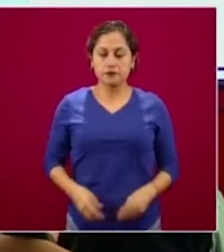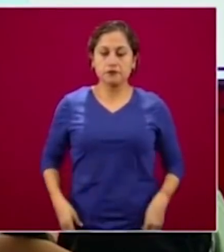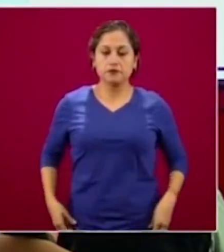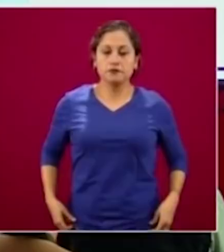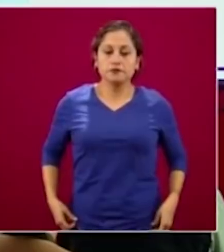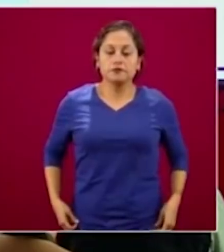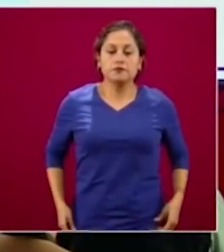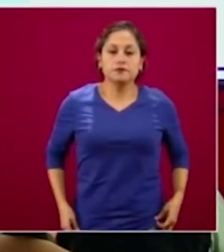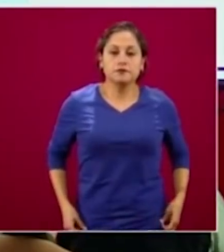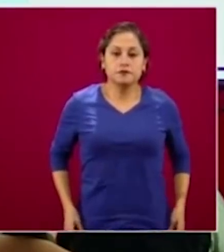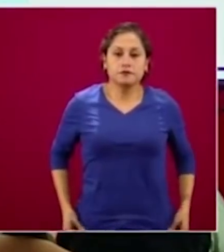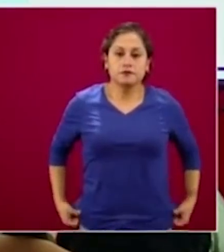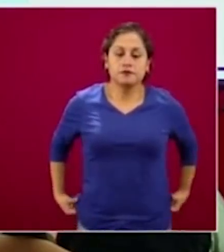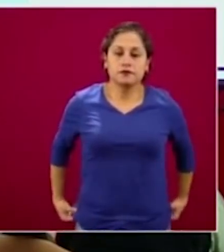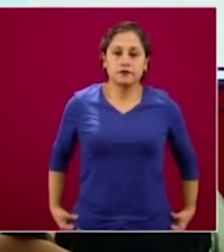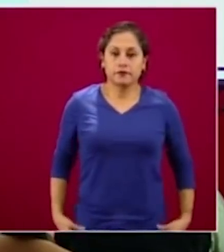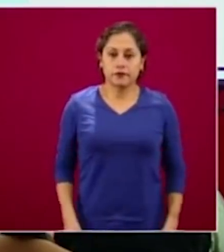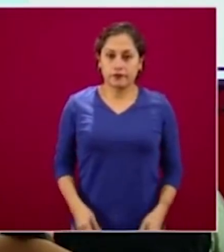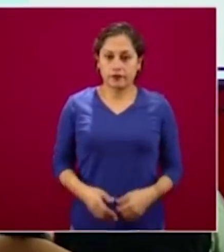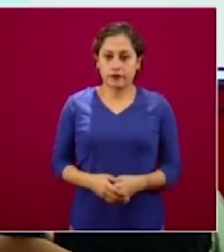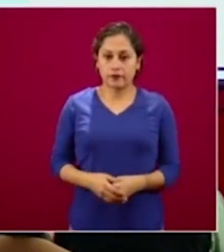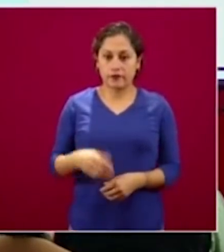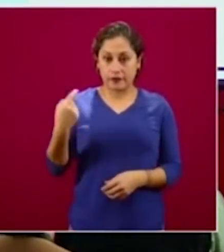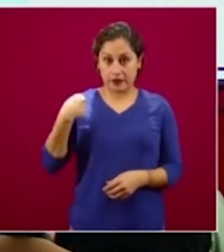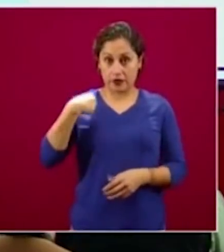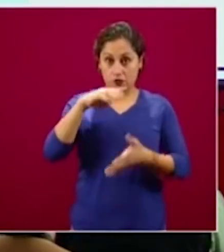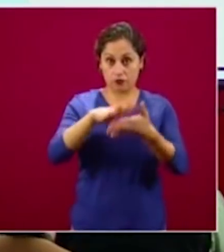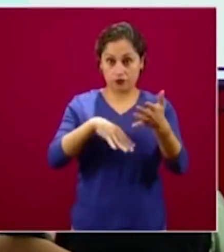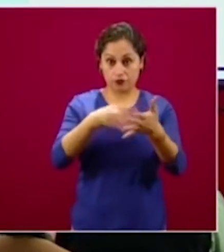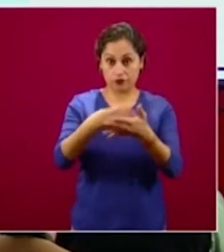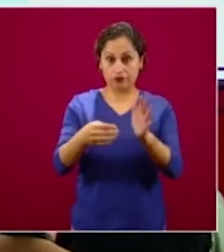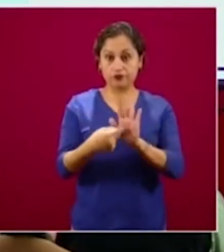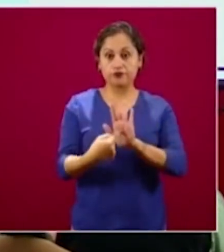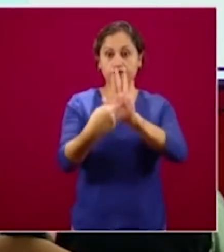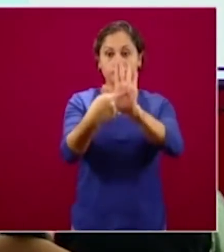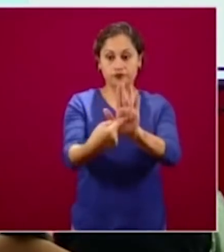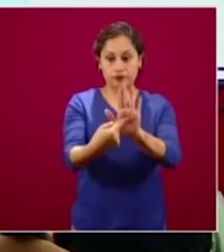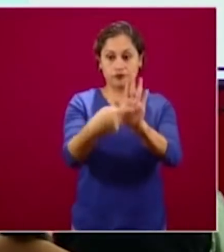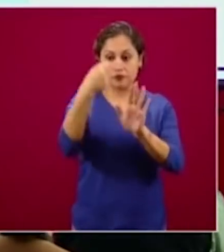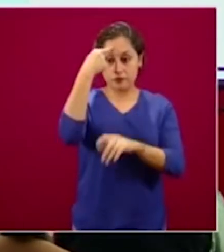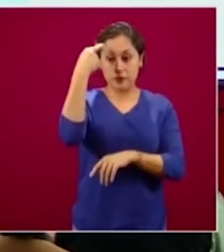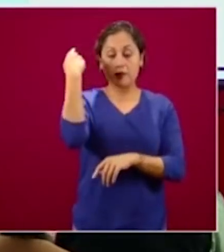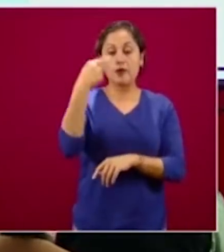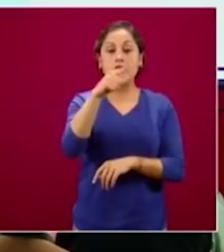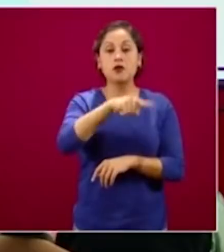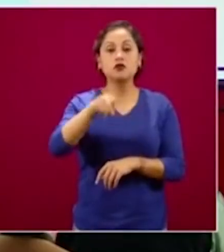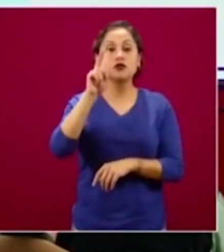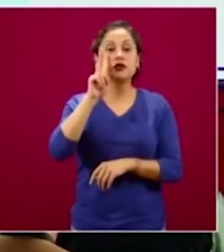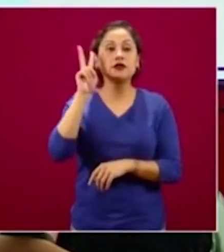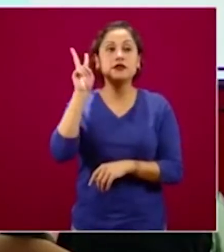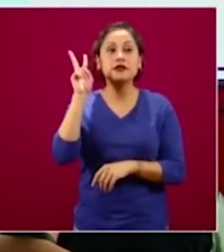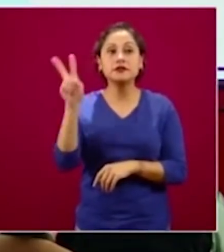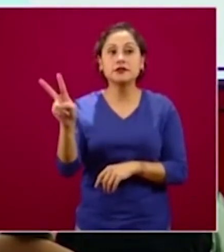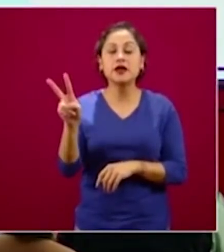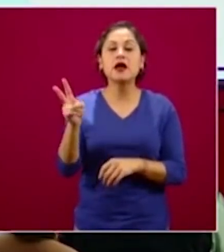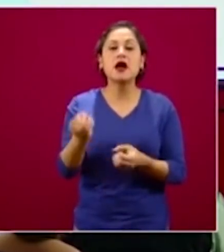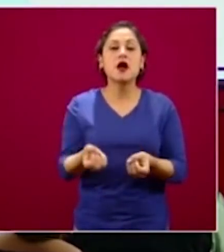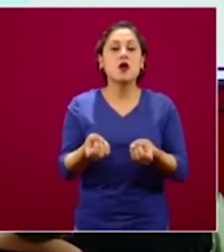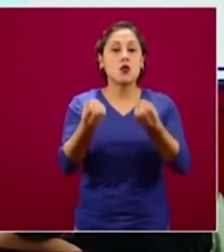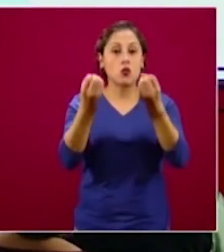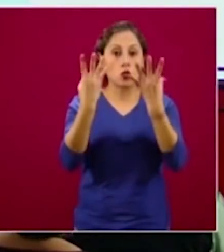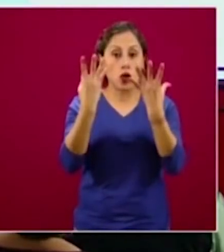Sirve entonces esta tabla para demostrarles a ustedes el total de donaciones registradas en abril